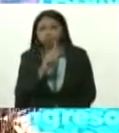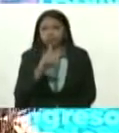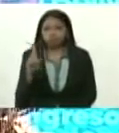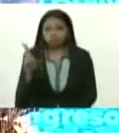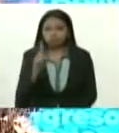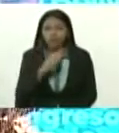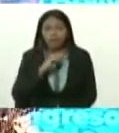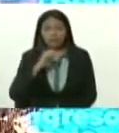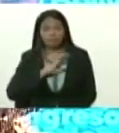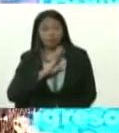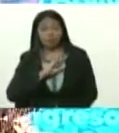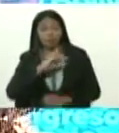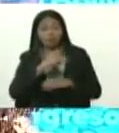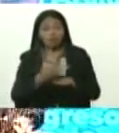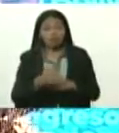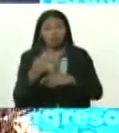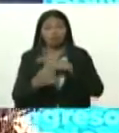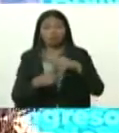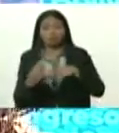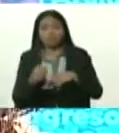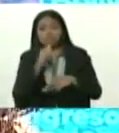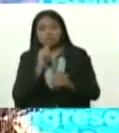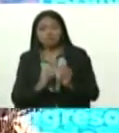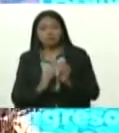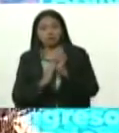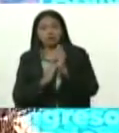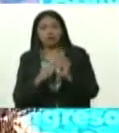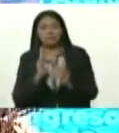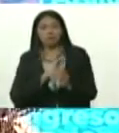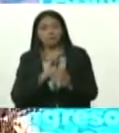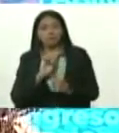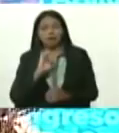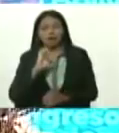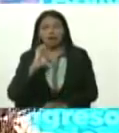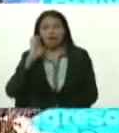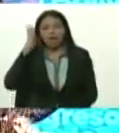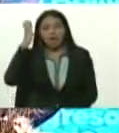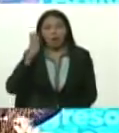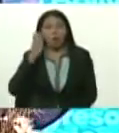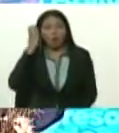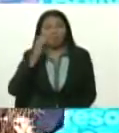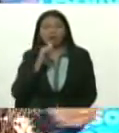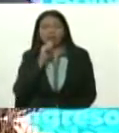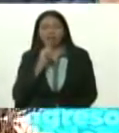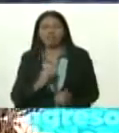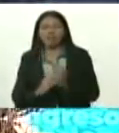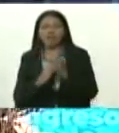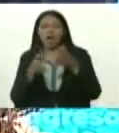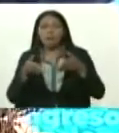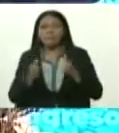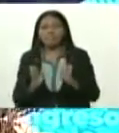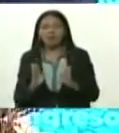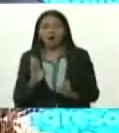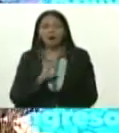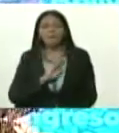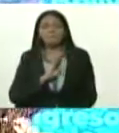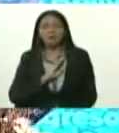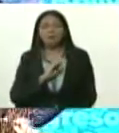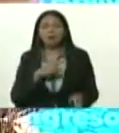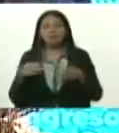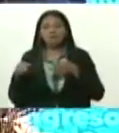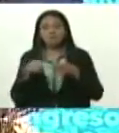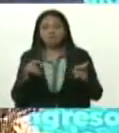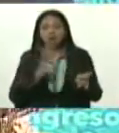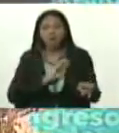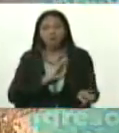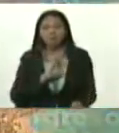este proyecto revolucionario no lo dirigen de Washington ni de Europa. Este proyecto nació en el Orinoco profundo,